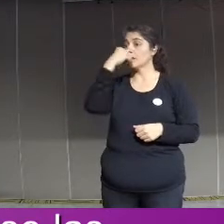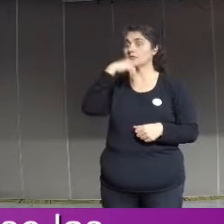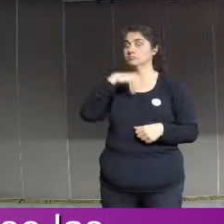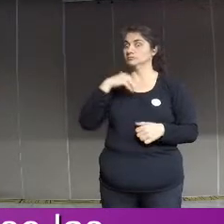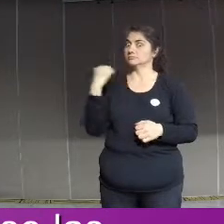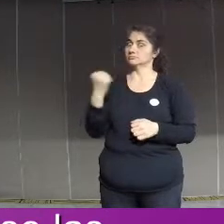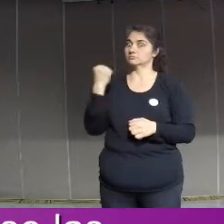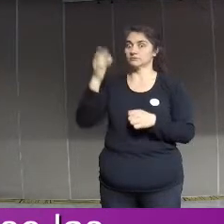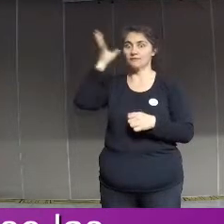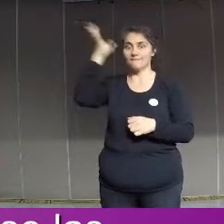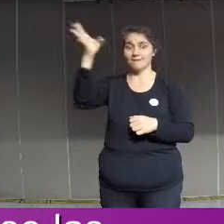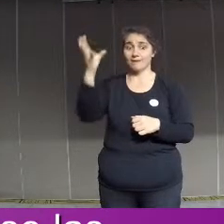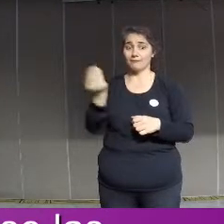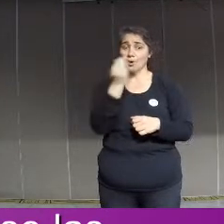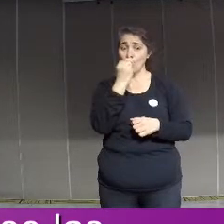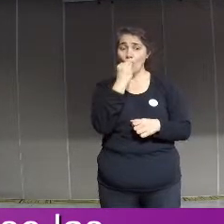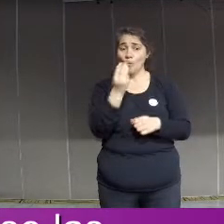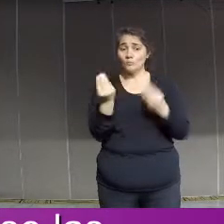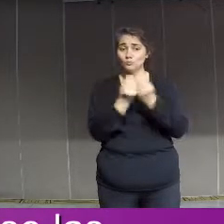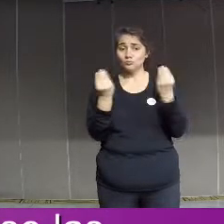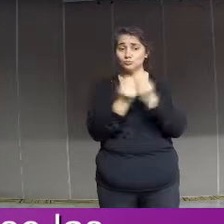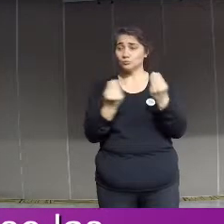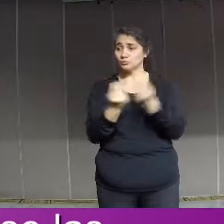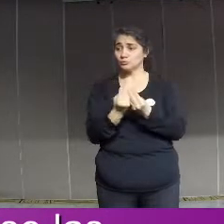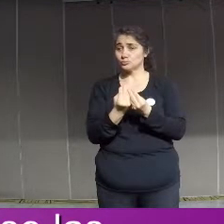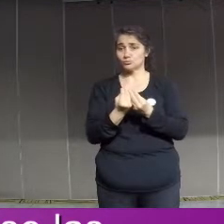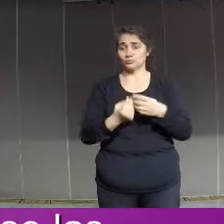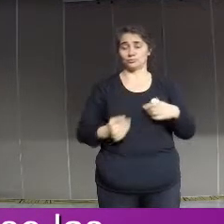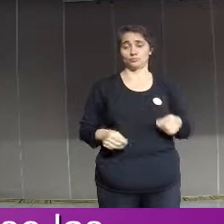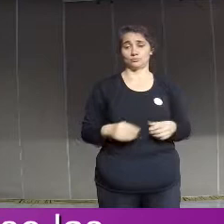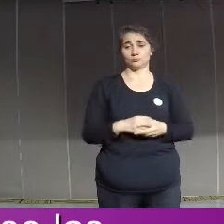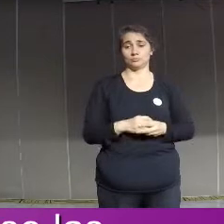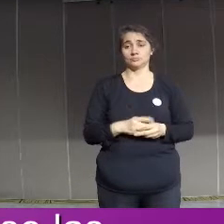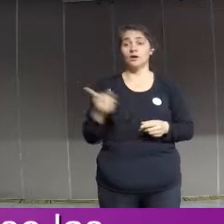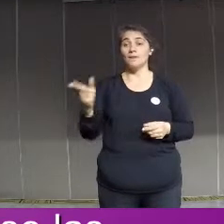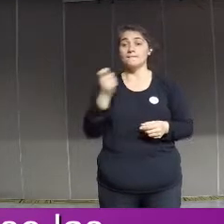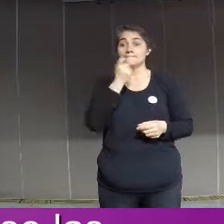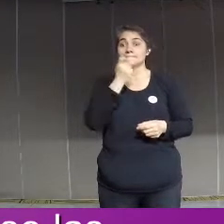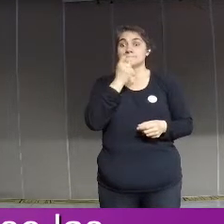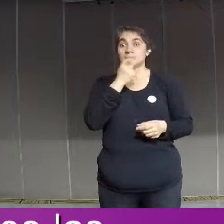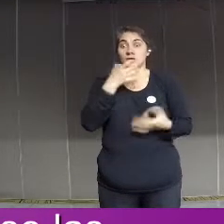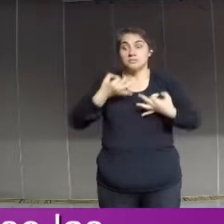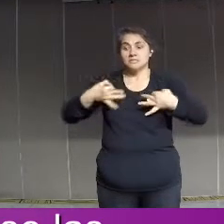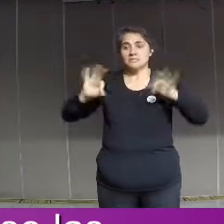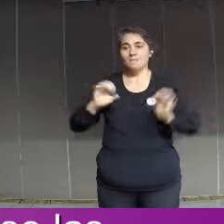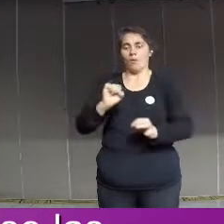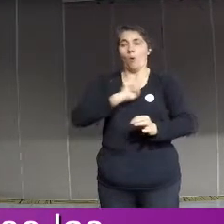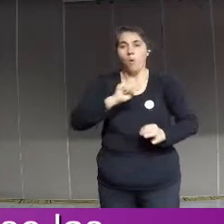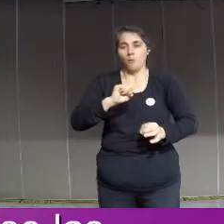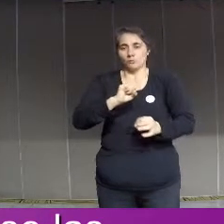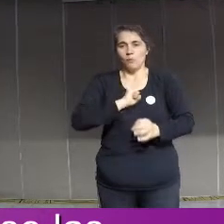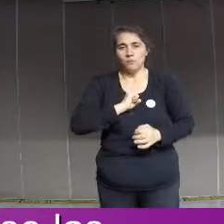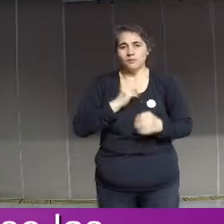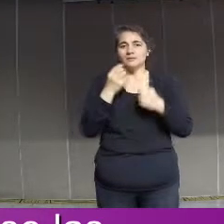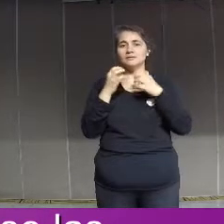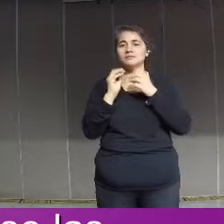importante, esta cantidad de alimentos. Si el paciente tiene un buen reflejo de tos, posiblemente ahí al